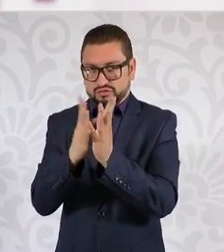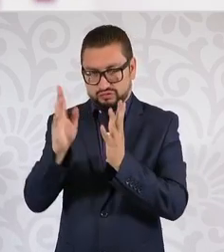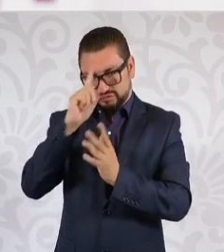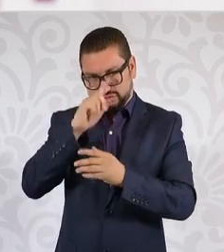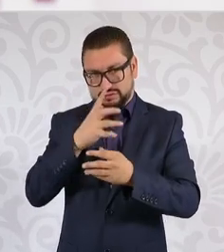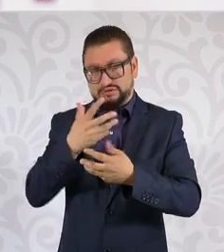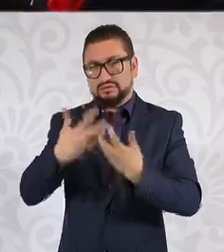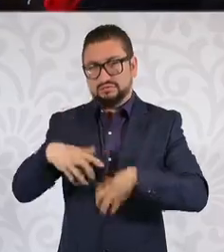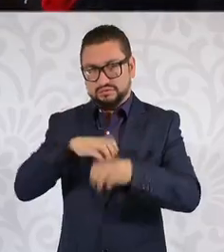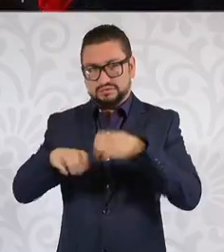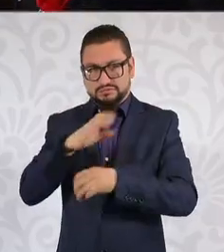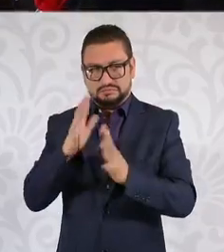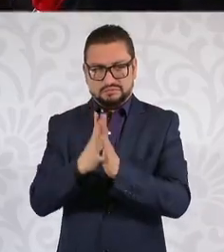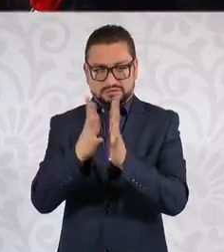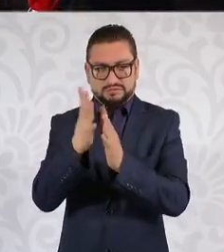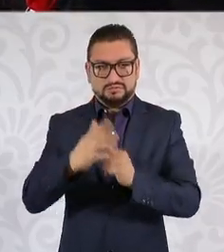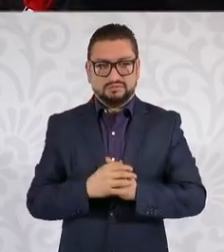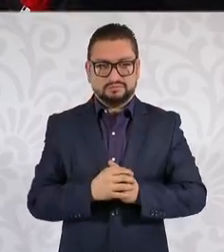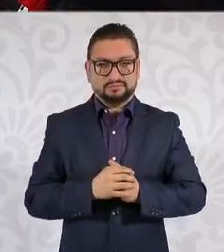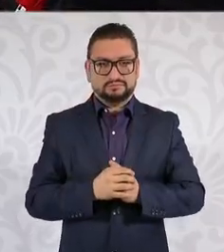dijo?